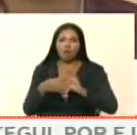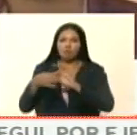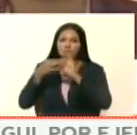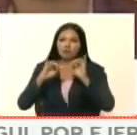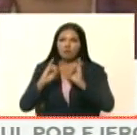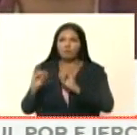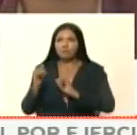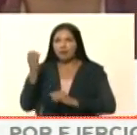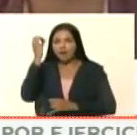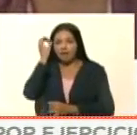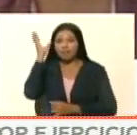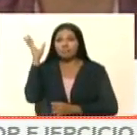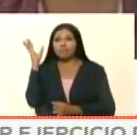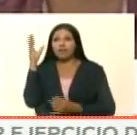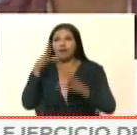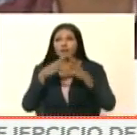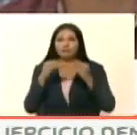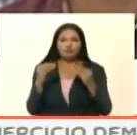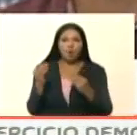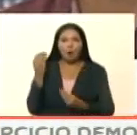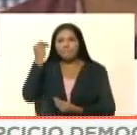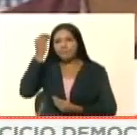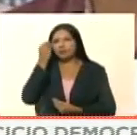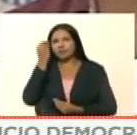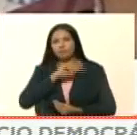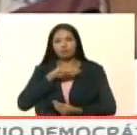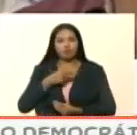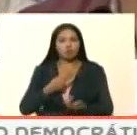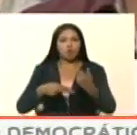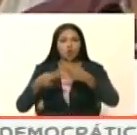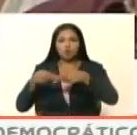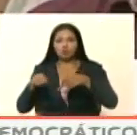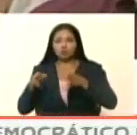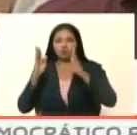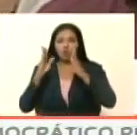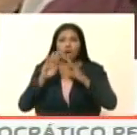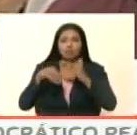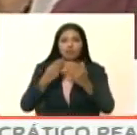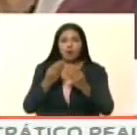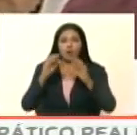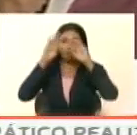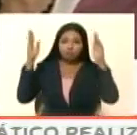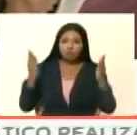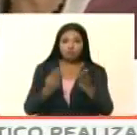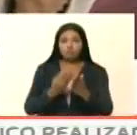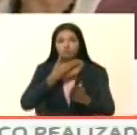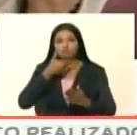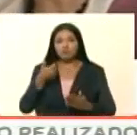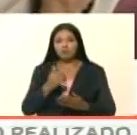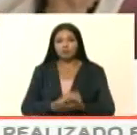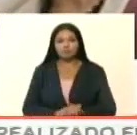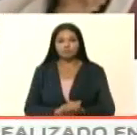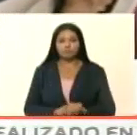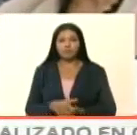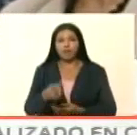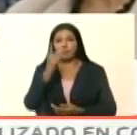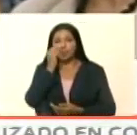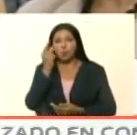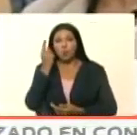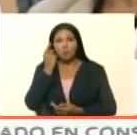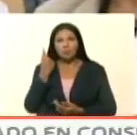nuestras ideas, nuestras ideologías para la construcción de un mundo mejor. Estas mujeres, estos